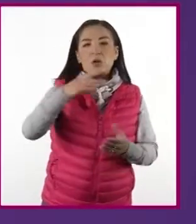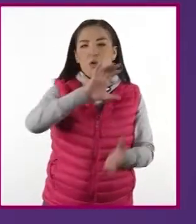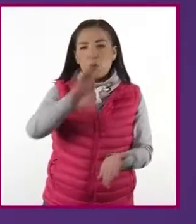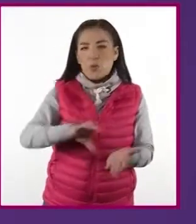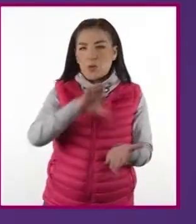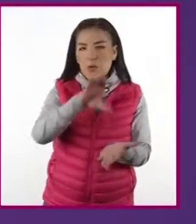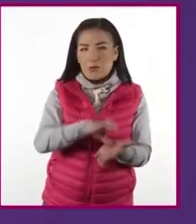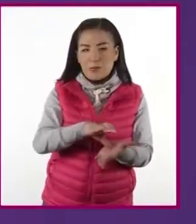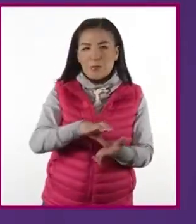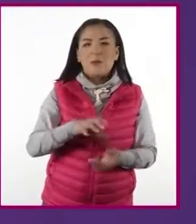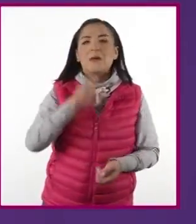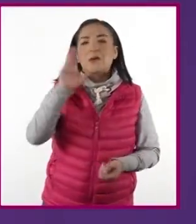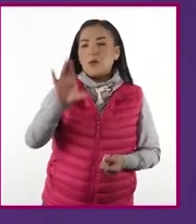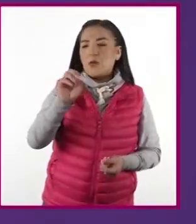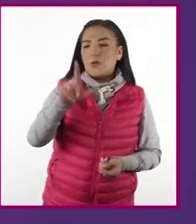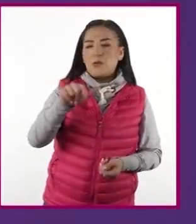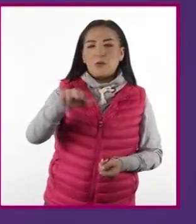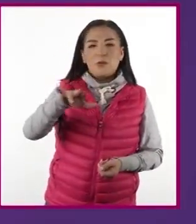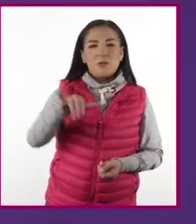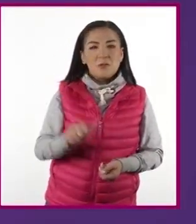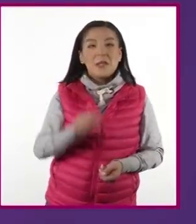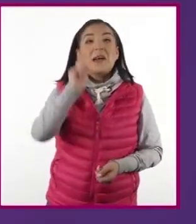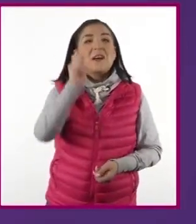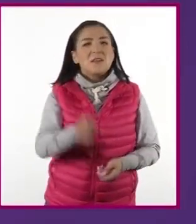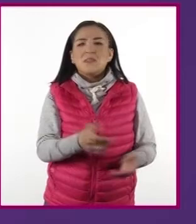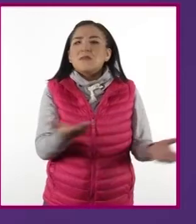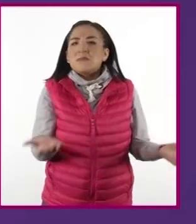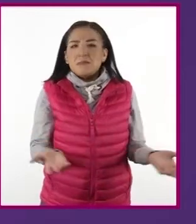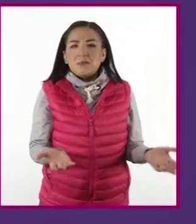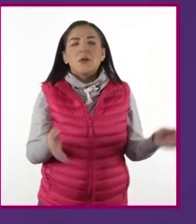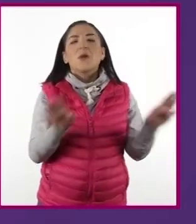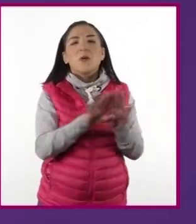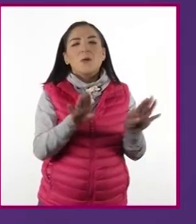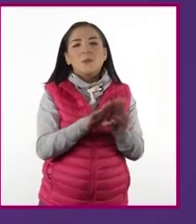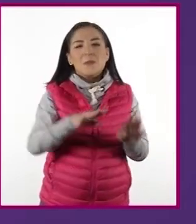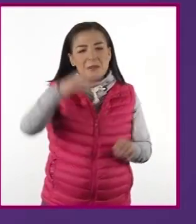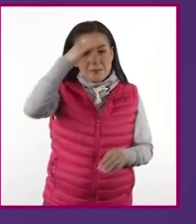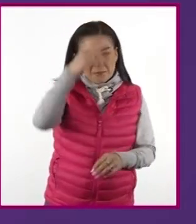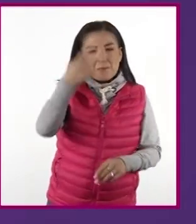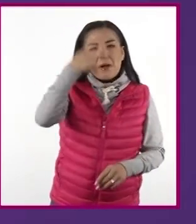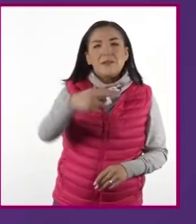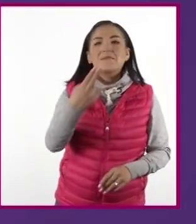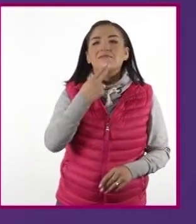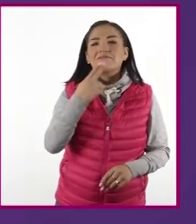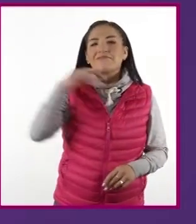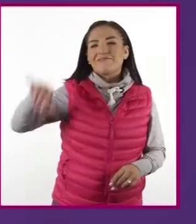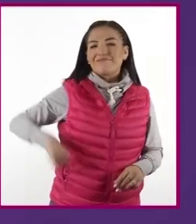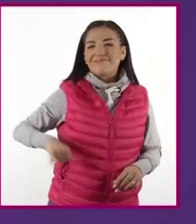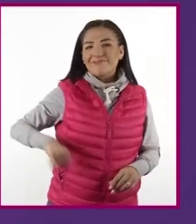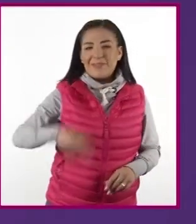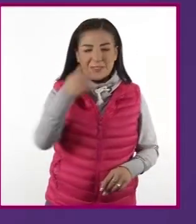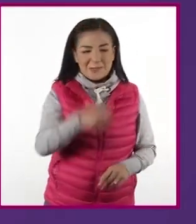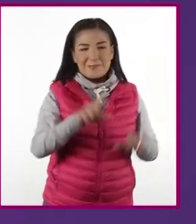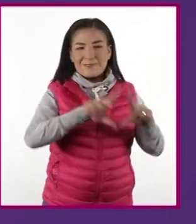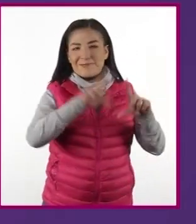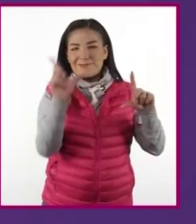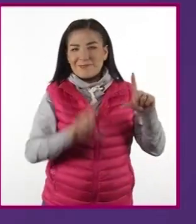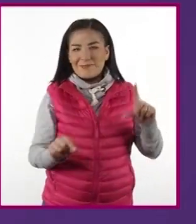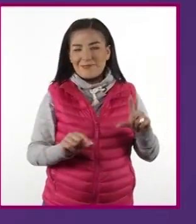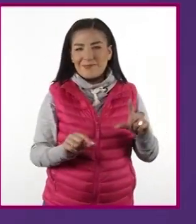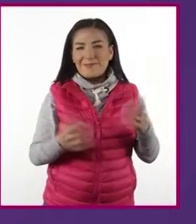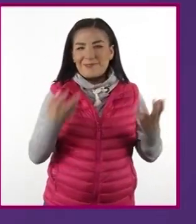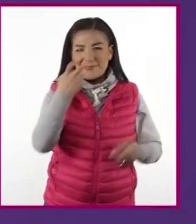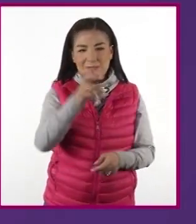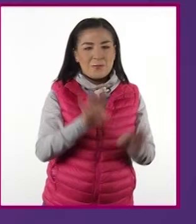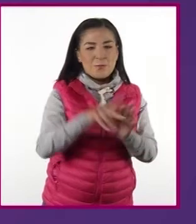colonia solo existe en la medida en que sirve los intereses del país colonizador, ¿no?